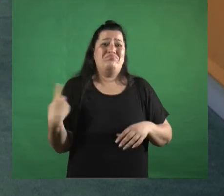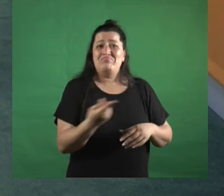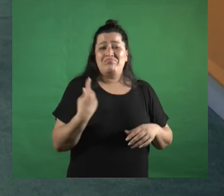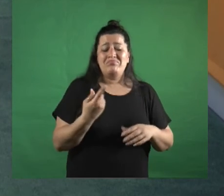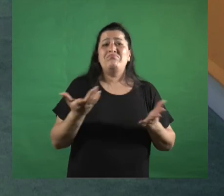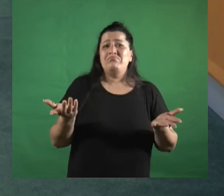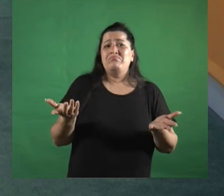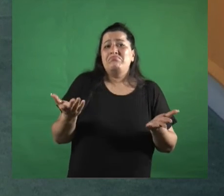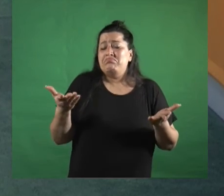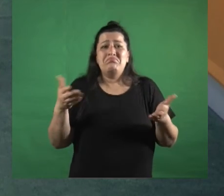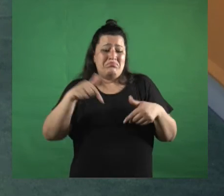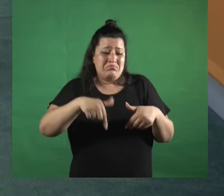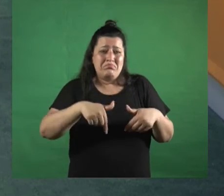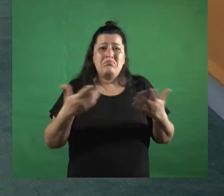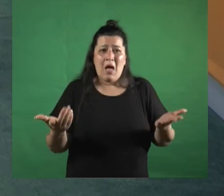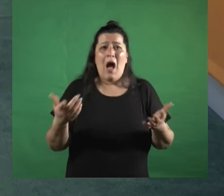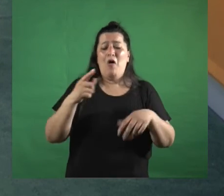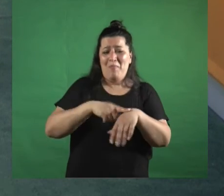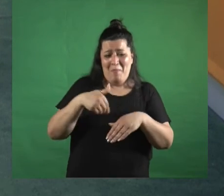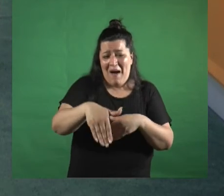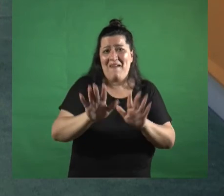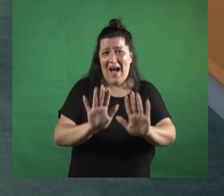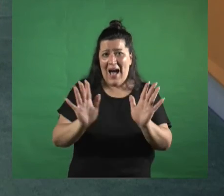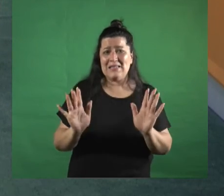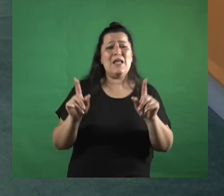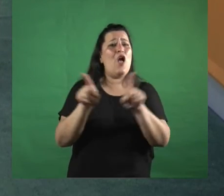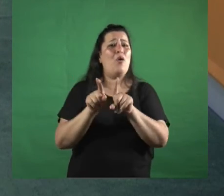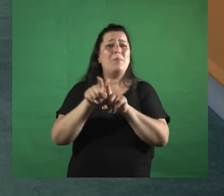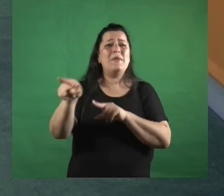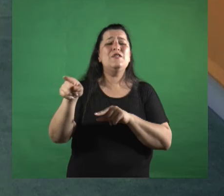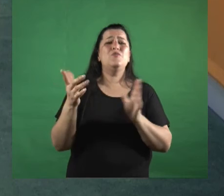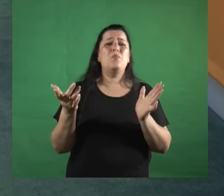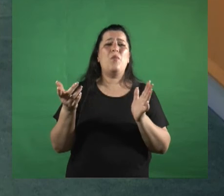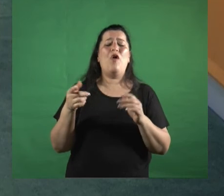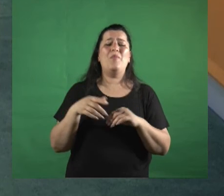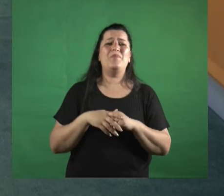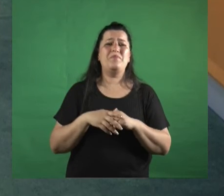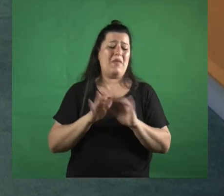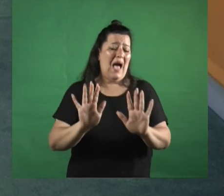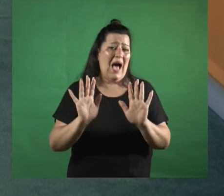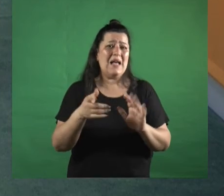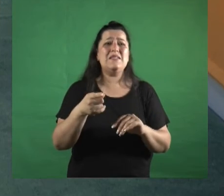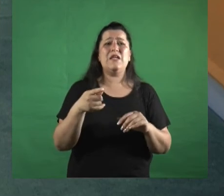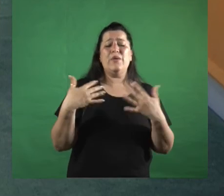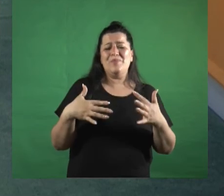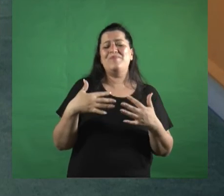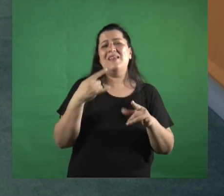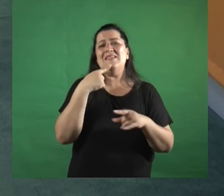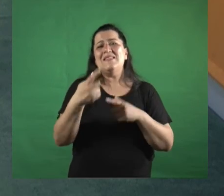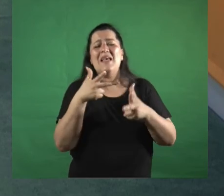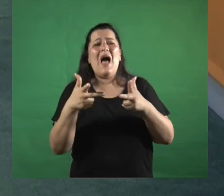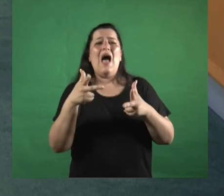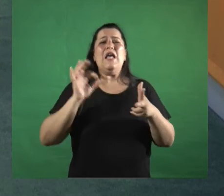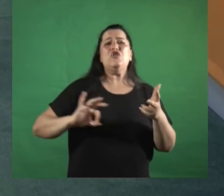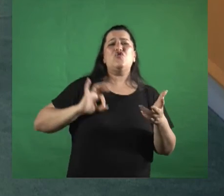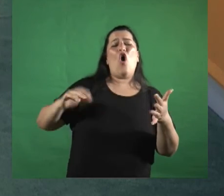a las puertas de que eso suceda como diría esta amiga en común se usa mucho el término histórico con